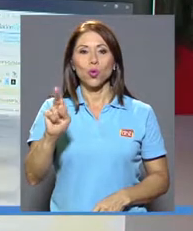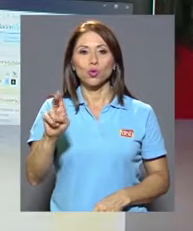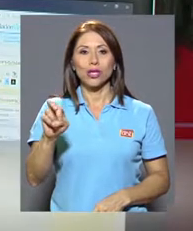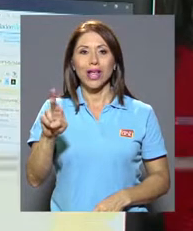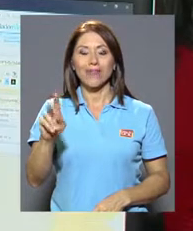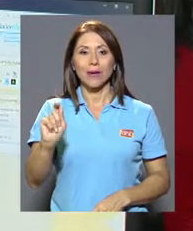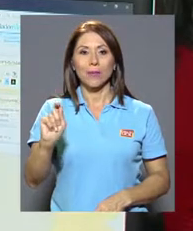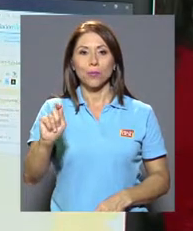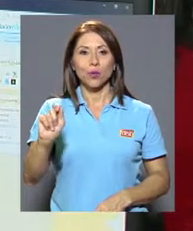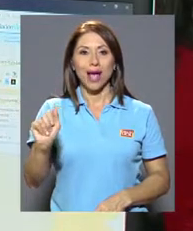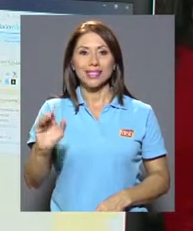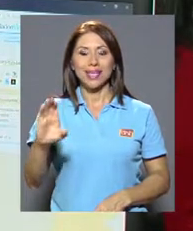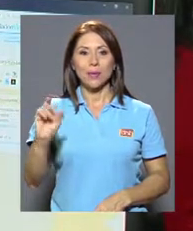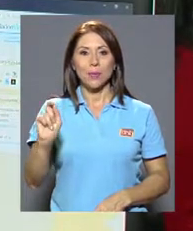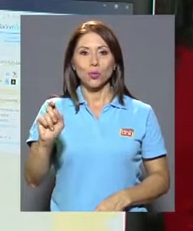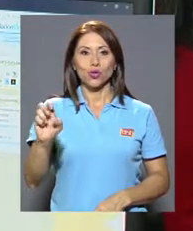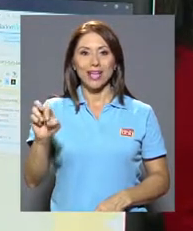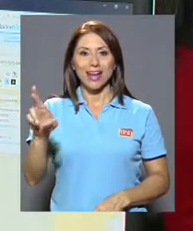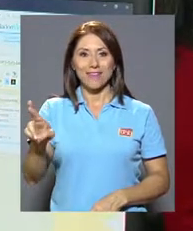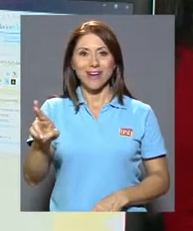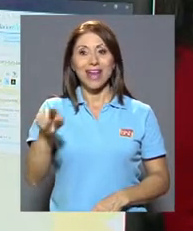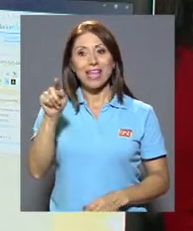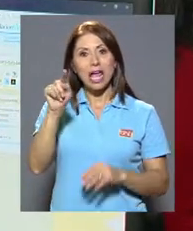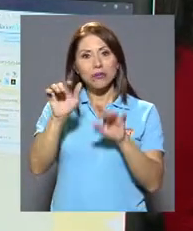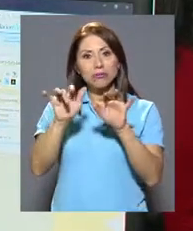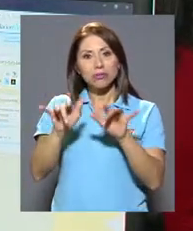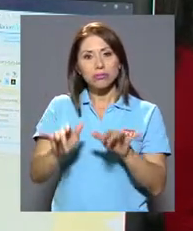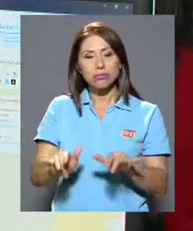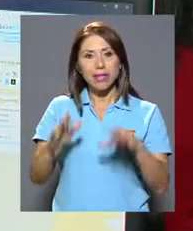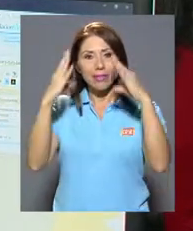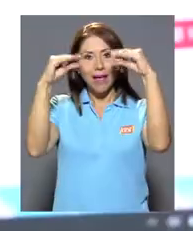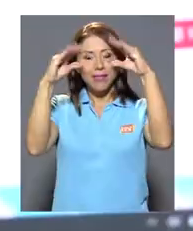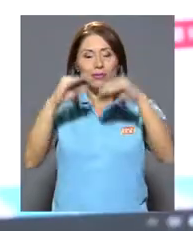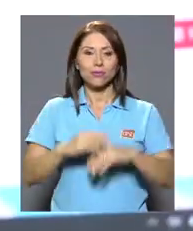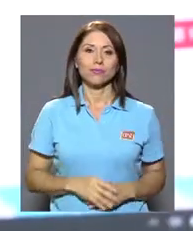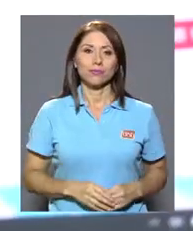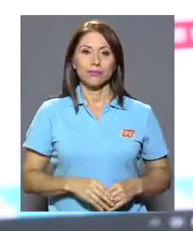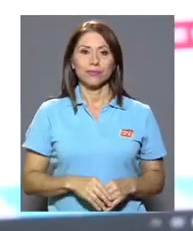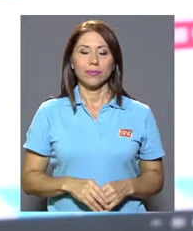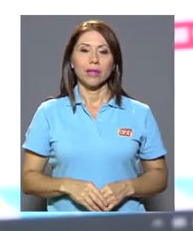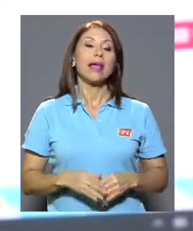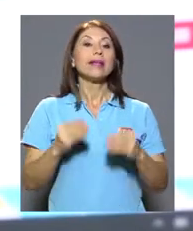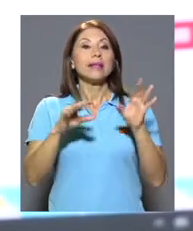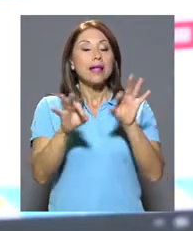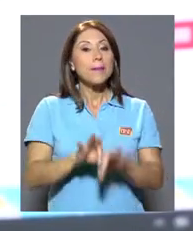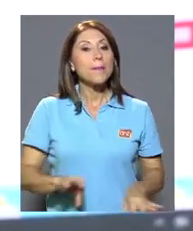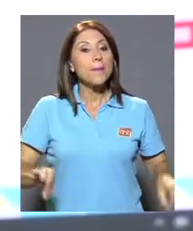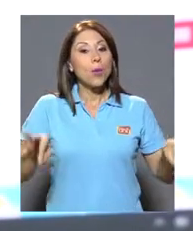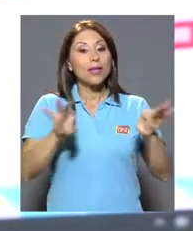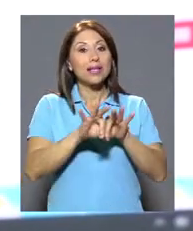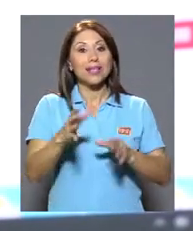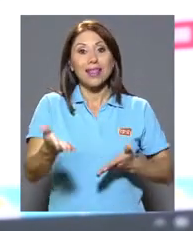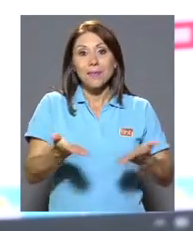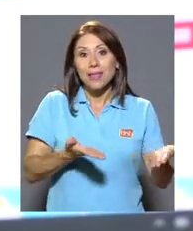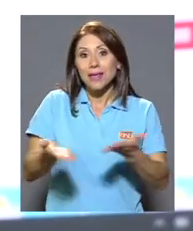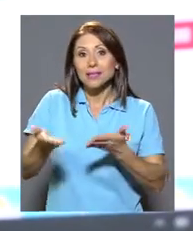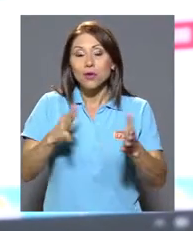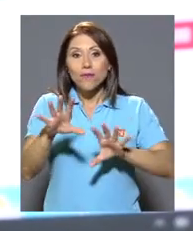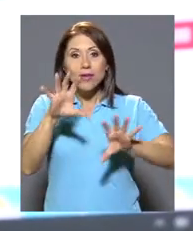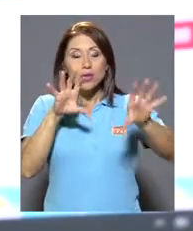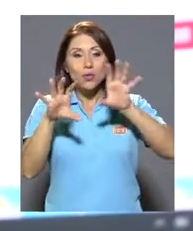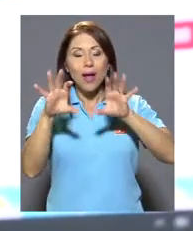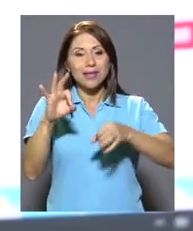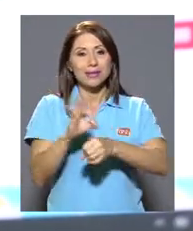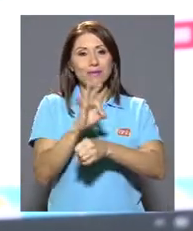www.mediacionvirtual.ucr.ac.cr y pedir los datos que se le solicitan. Parte de la importancia que tiene mediación virtual también para la universidad es que